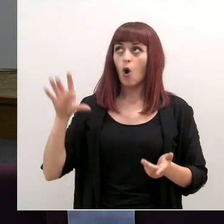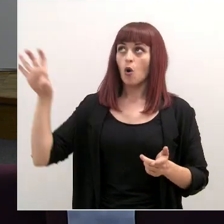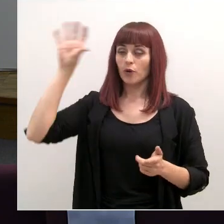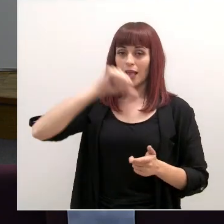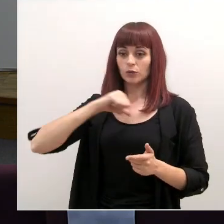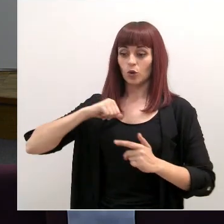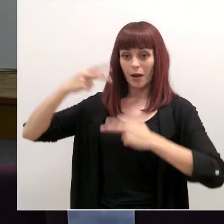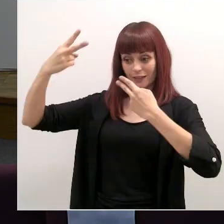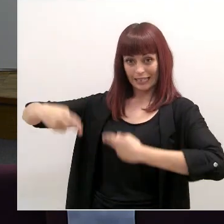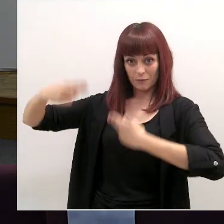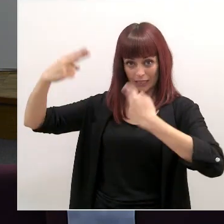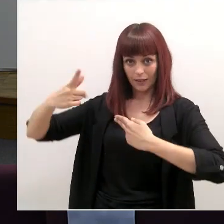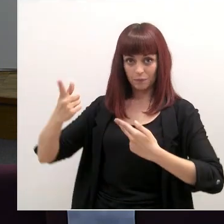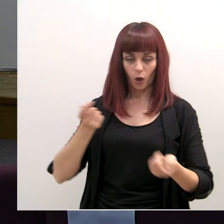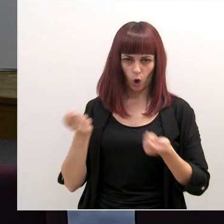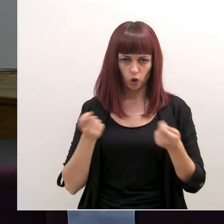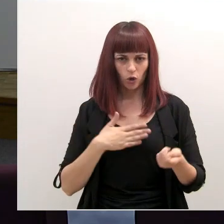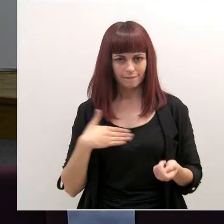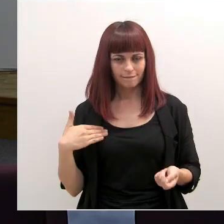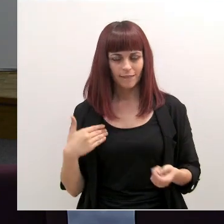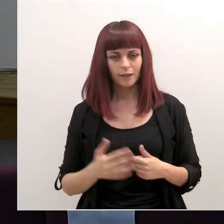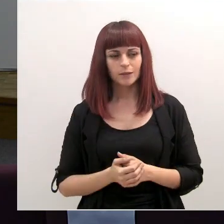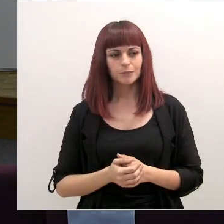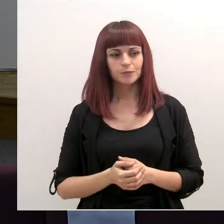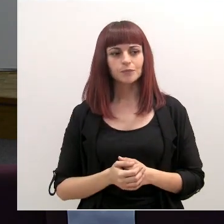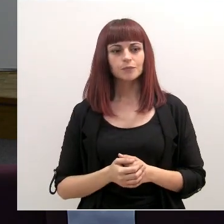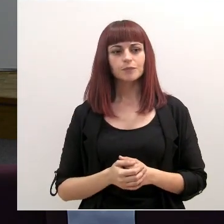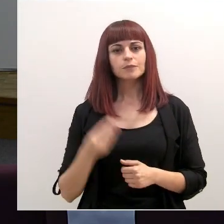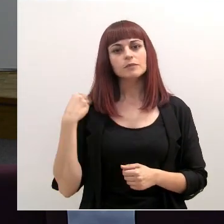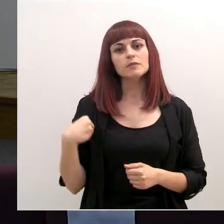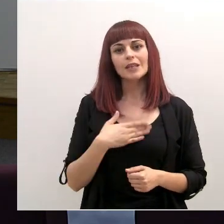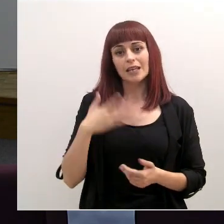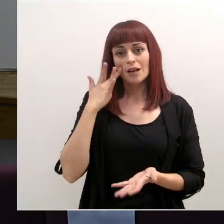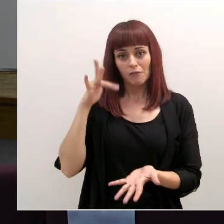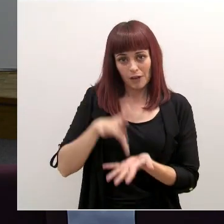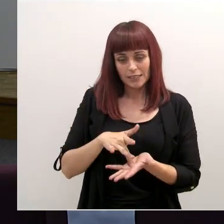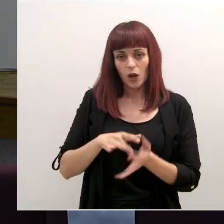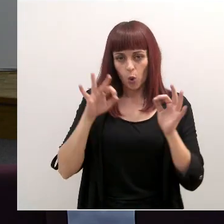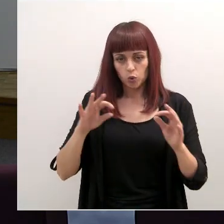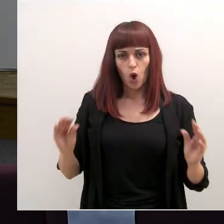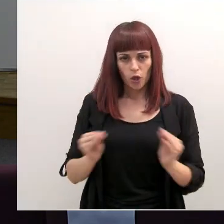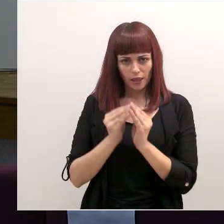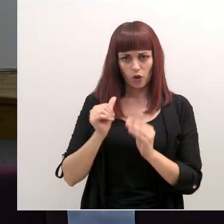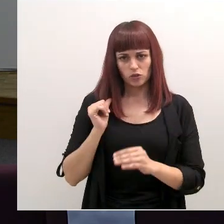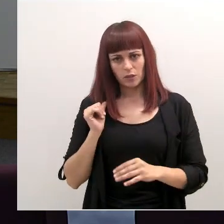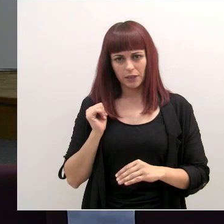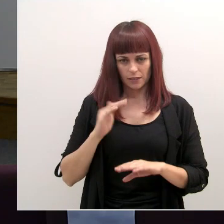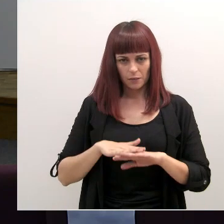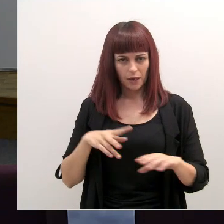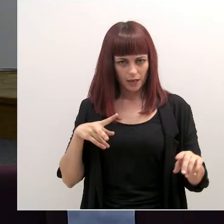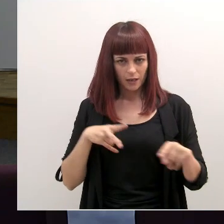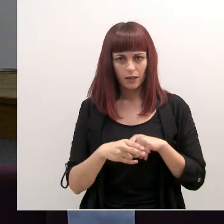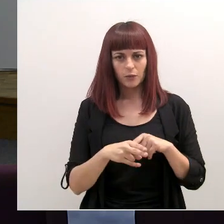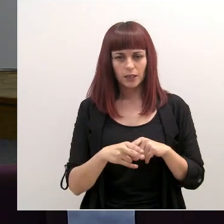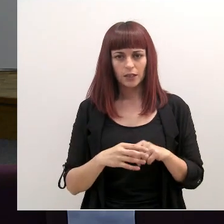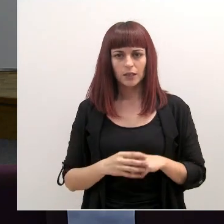autónomas. ¿Quieren que esto se haga justo en las fechas señaladas, en plena Semana Santa, para evitar llegada masiva